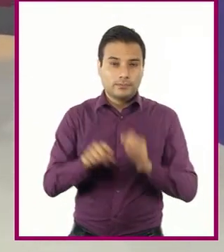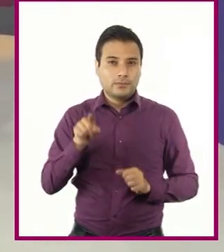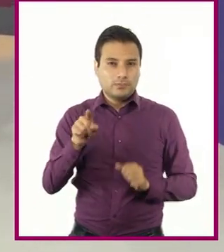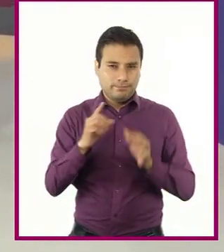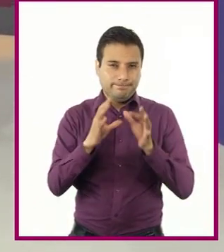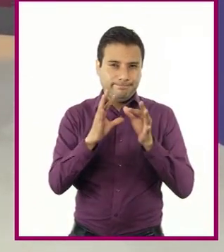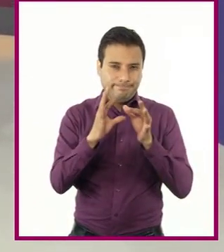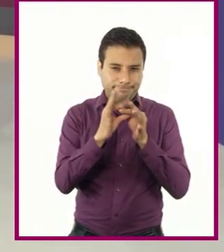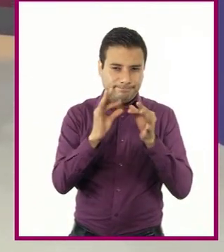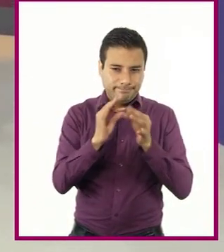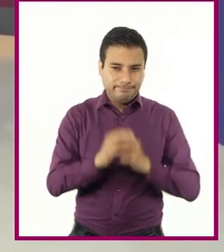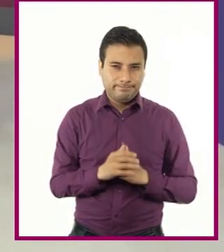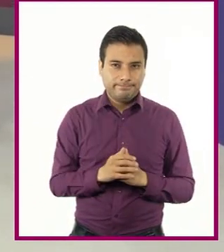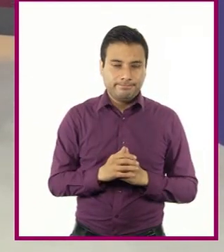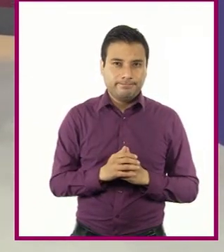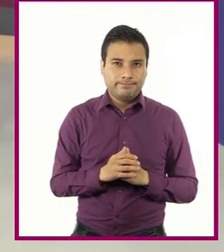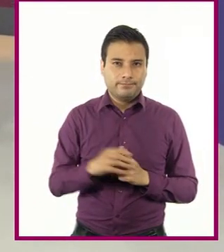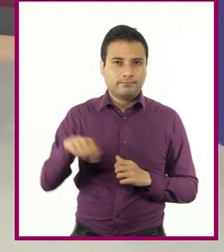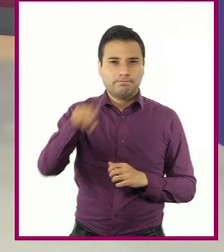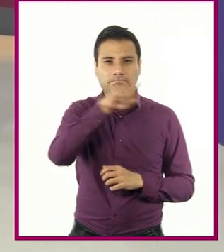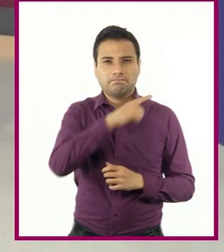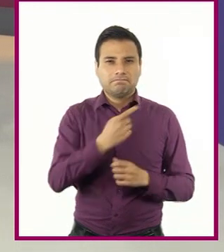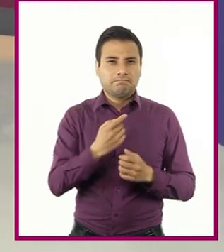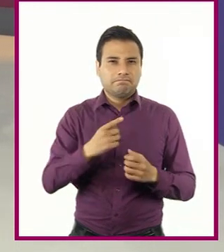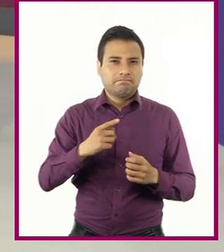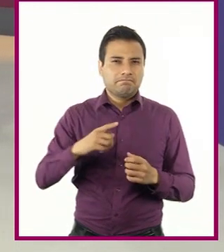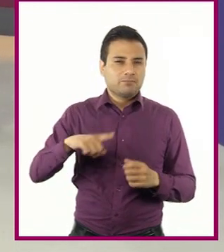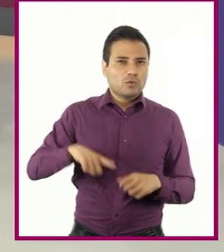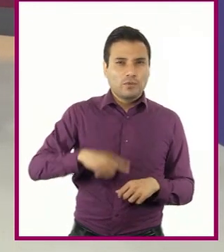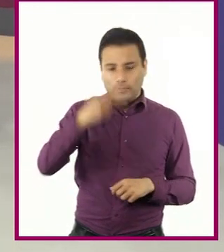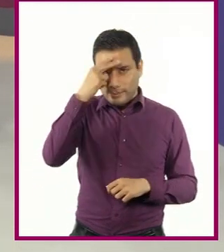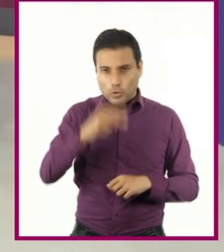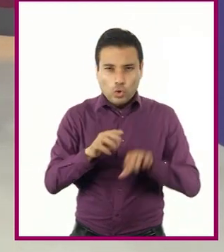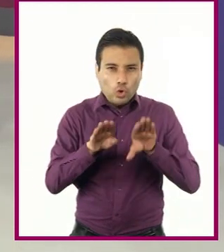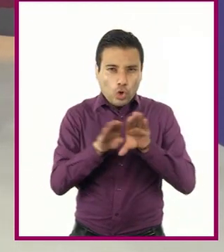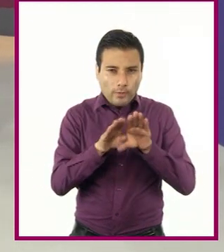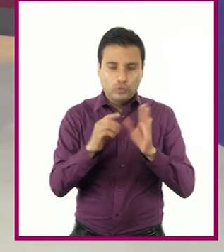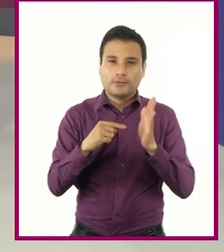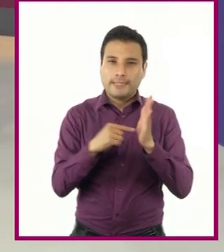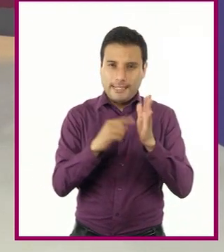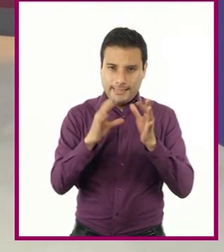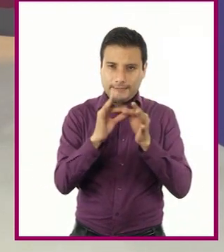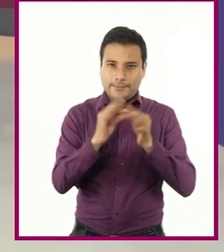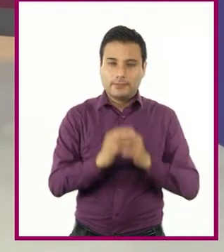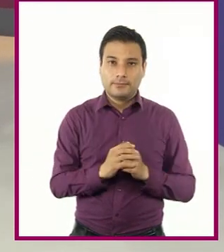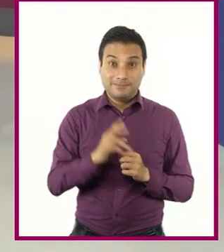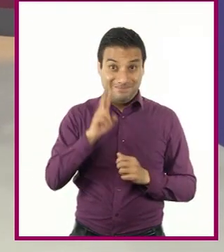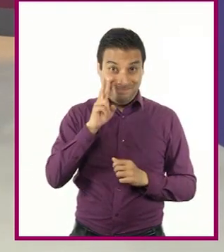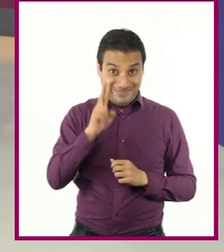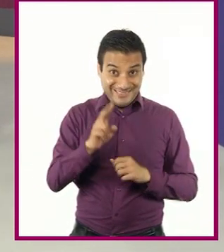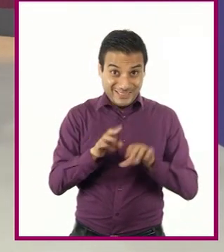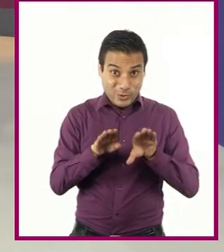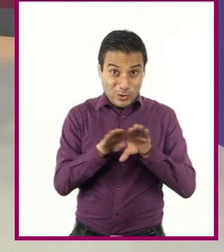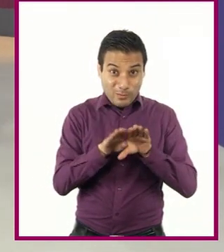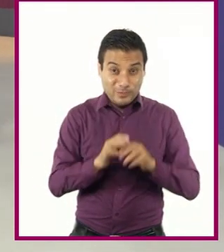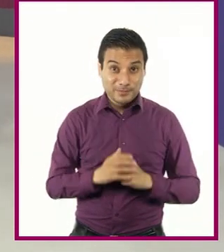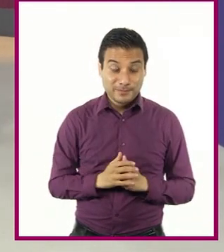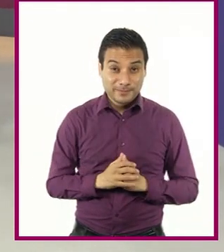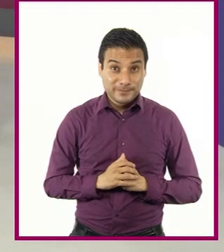luces para caracterizar nuestro país. ¿Pudieron captar más características del Estado mexicano?